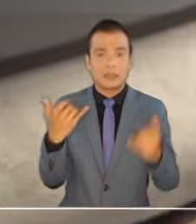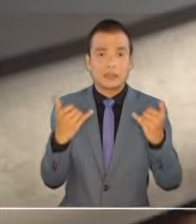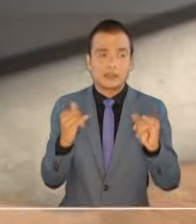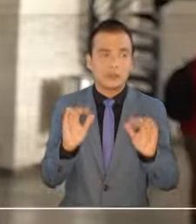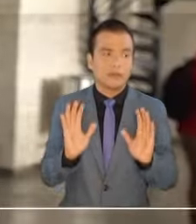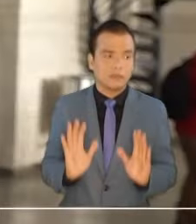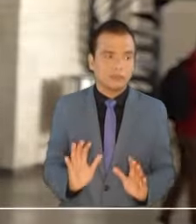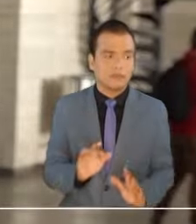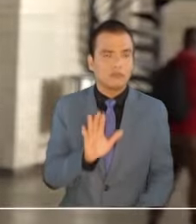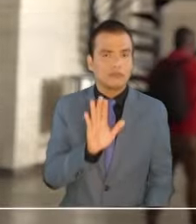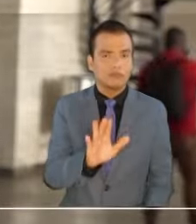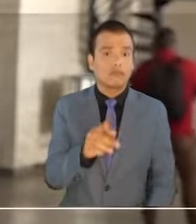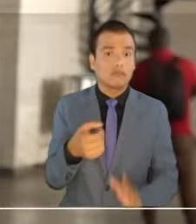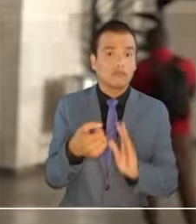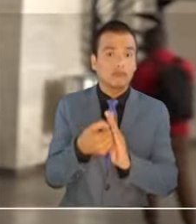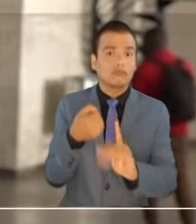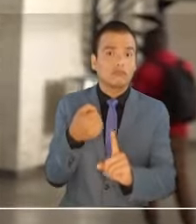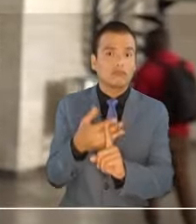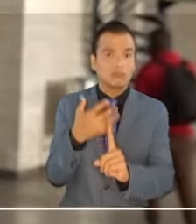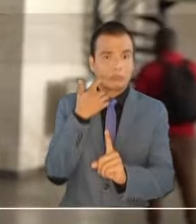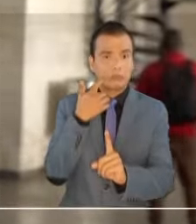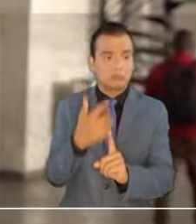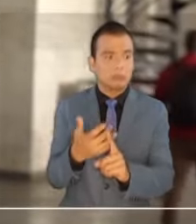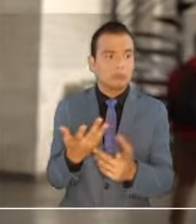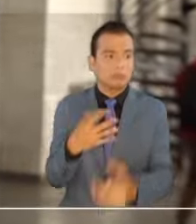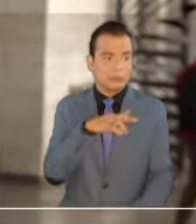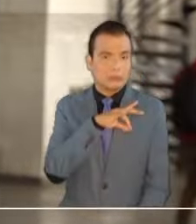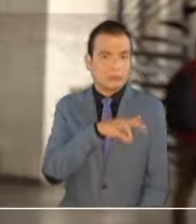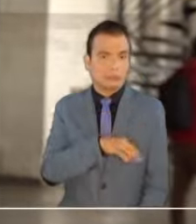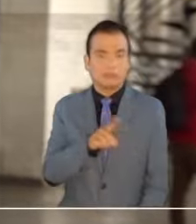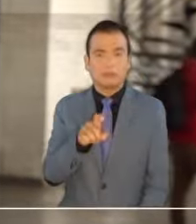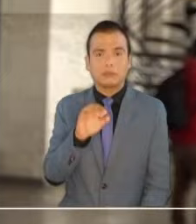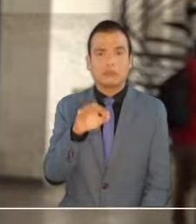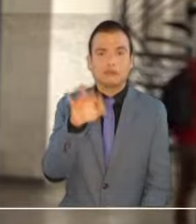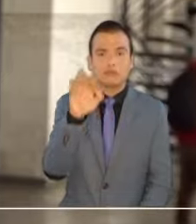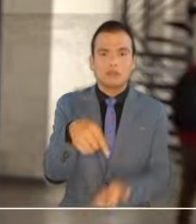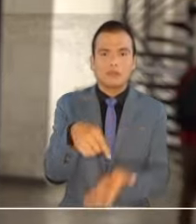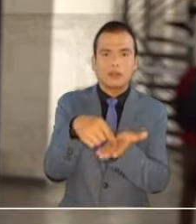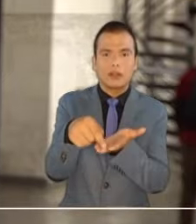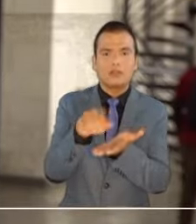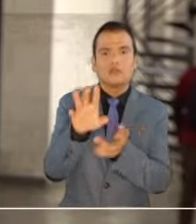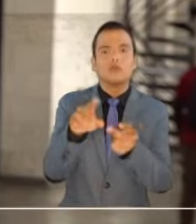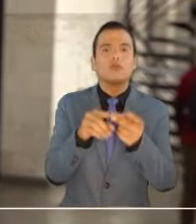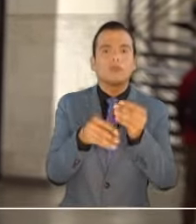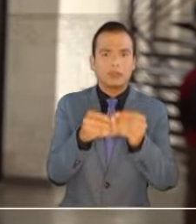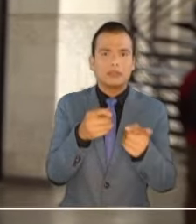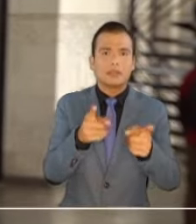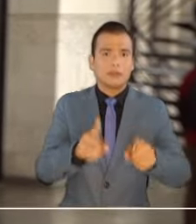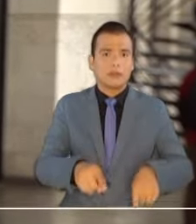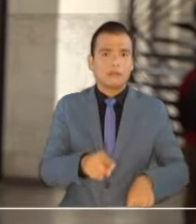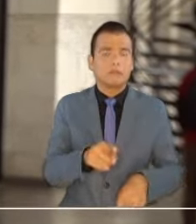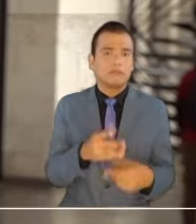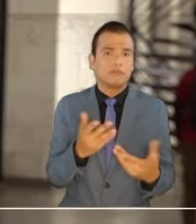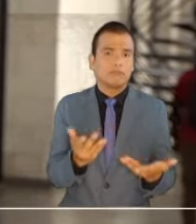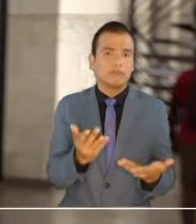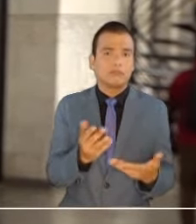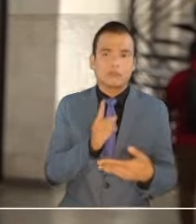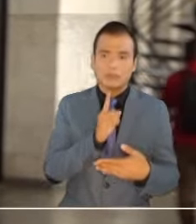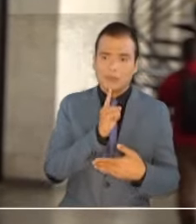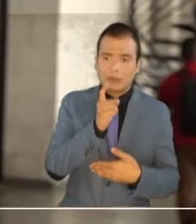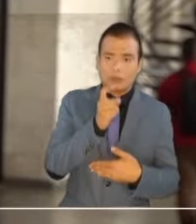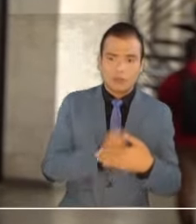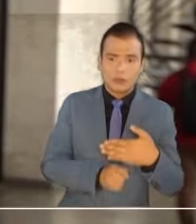40%. Otros beneficios son tributarios, ¿sí? Tengo, por ejemplo, acá en la gobernación del Valle del Cauca, por matricular un vehículo de energías